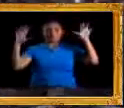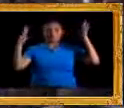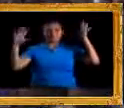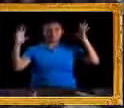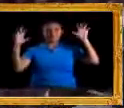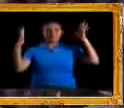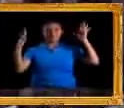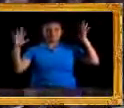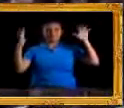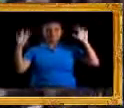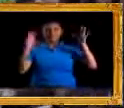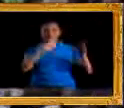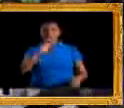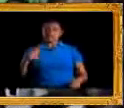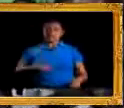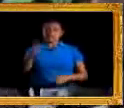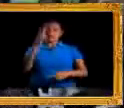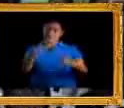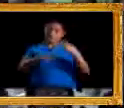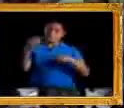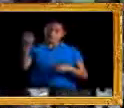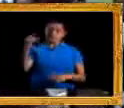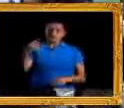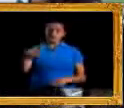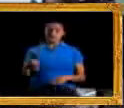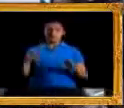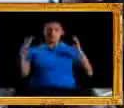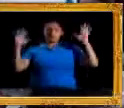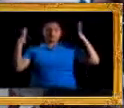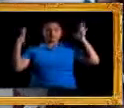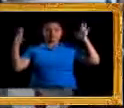Maranata, el Señor viene.